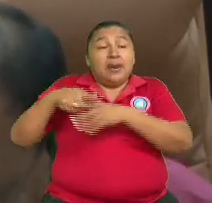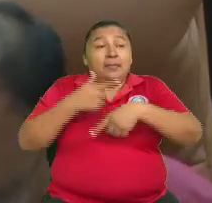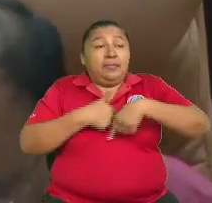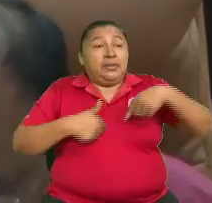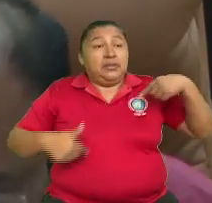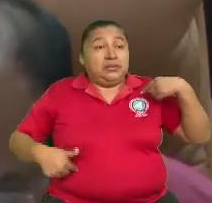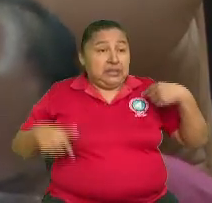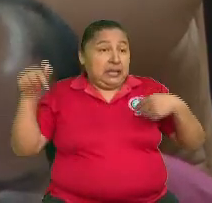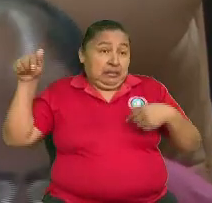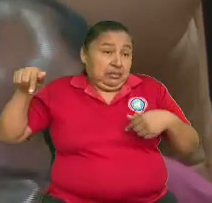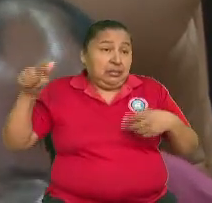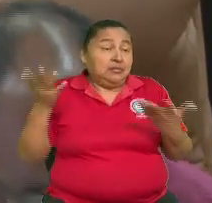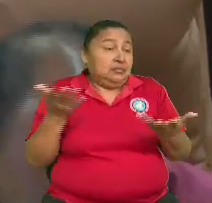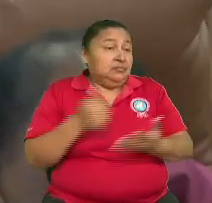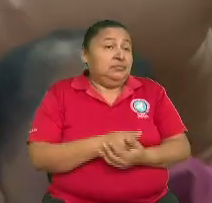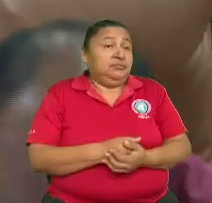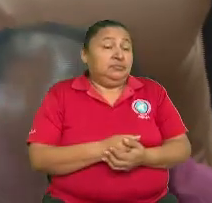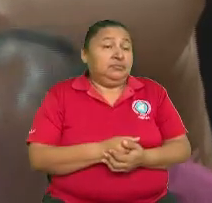presidente de turno.